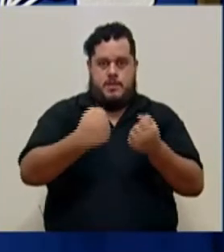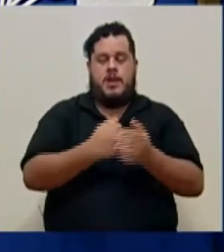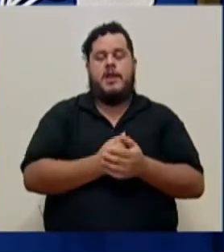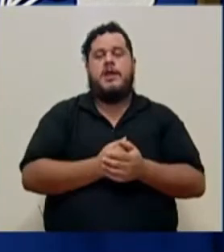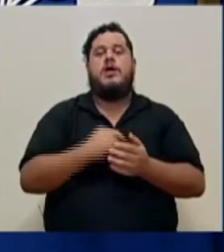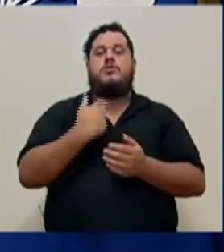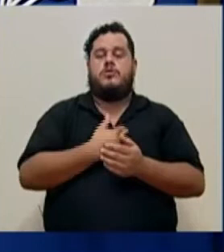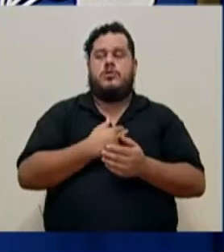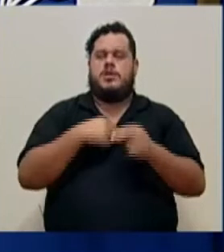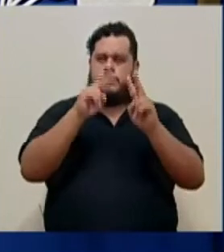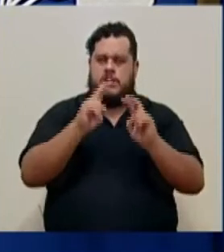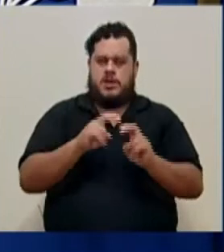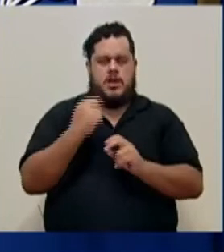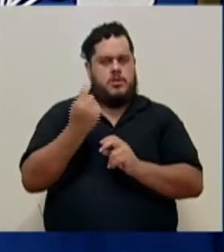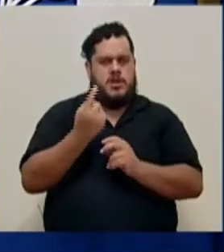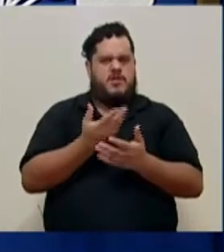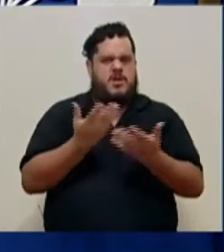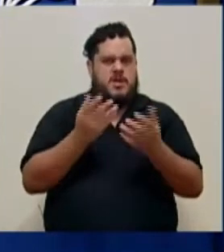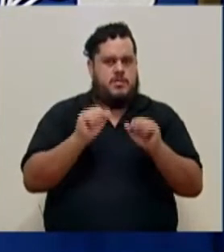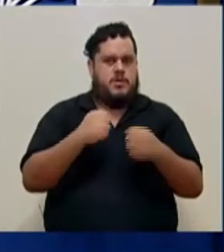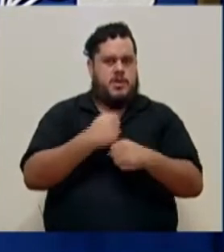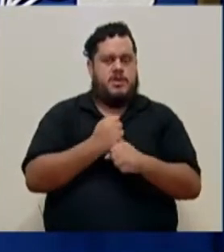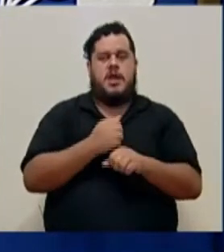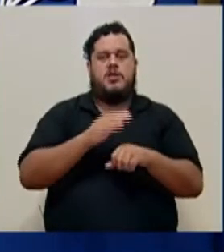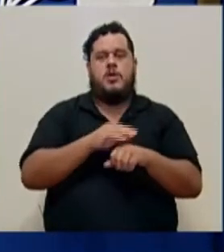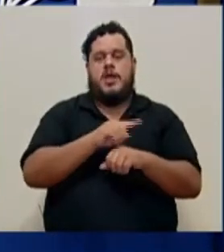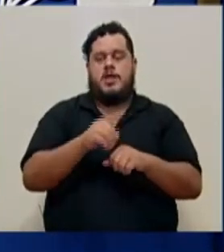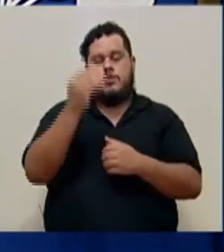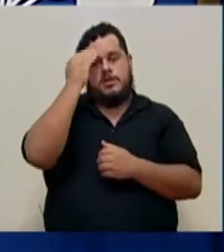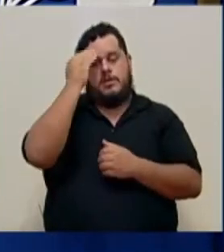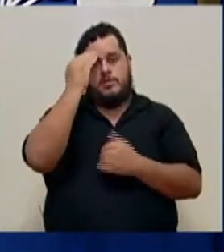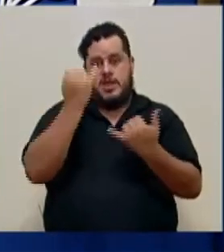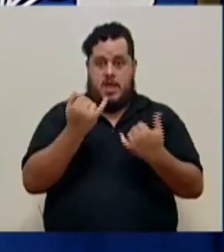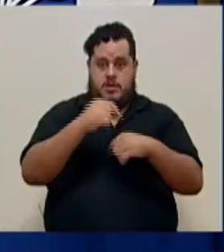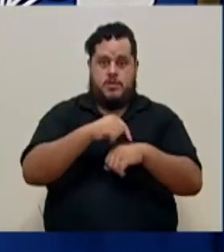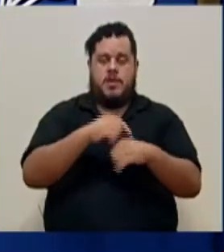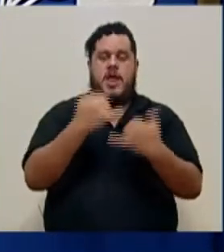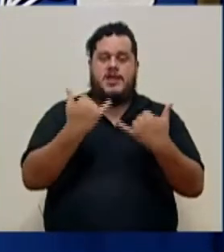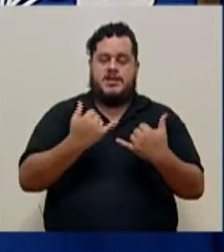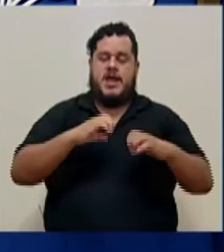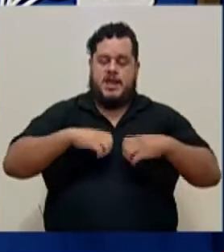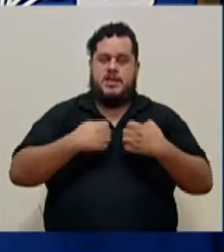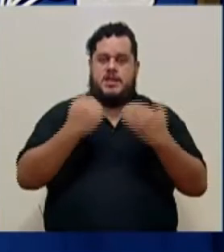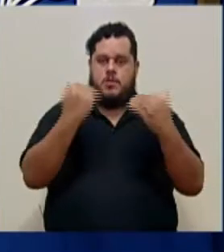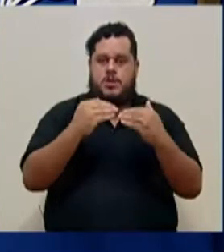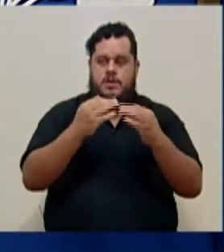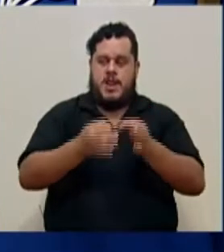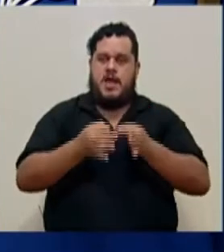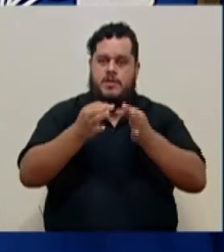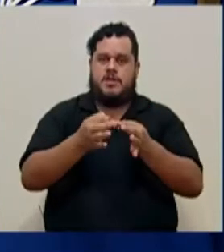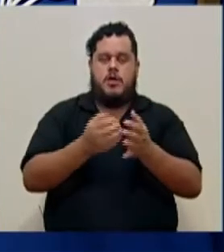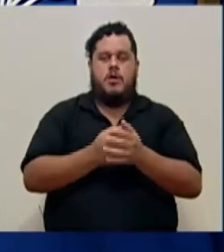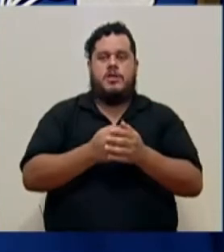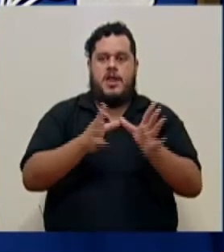como le digo, estamos analizando constantemente qué se puede hacer al respecto. Sabemos que en este momento ya existe un nivel bastante avanzado de